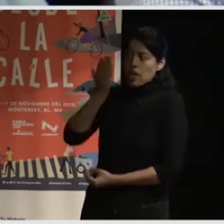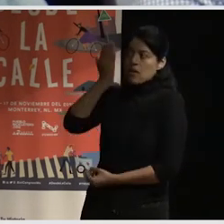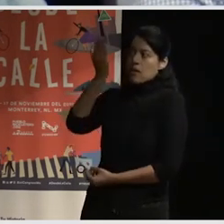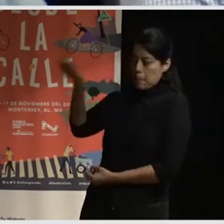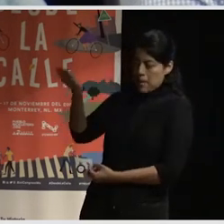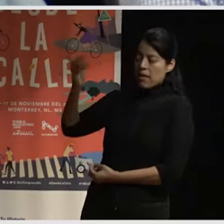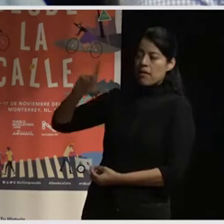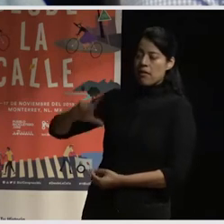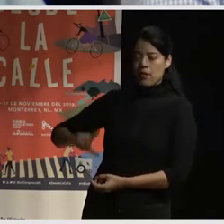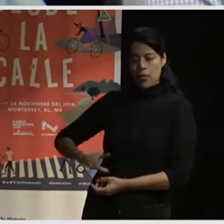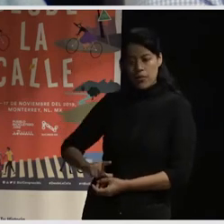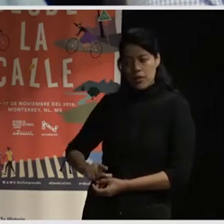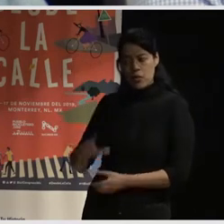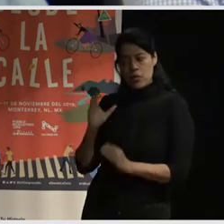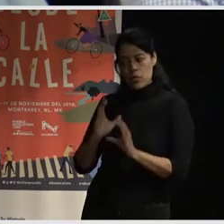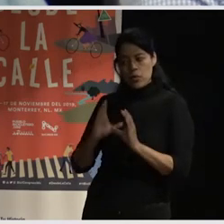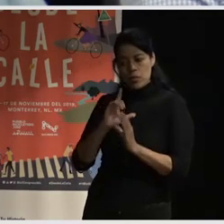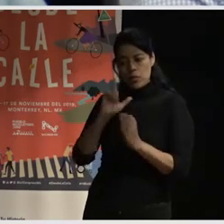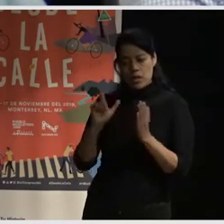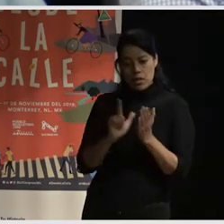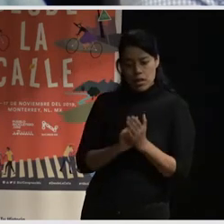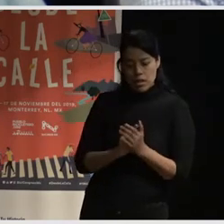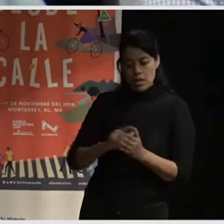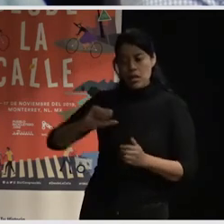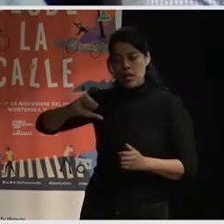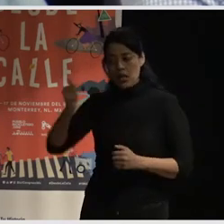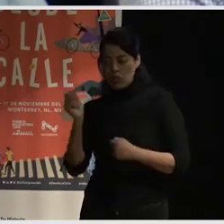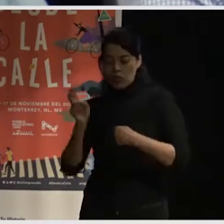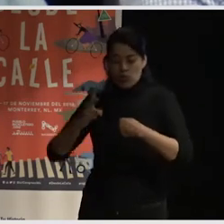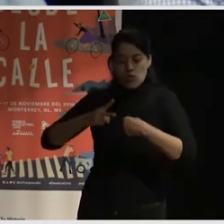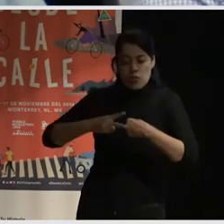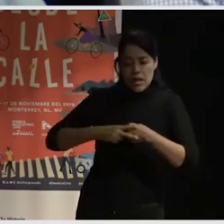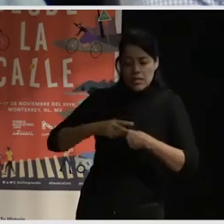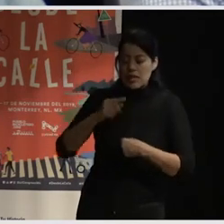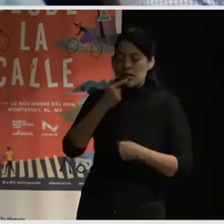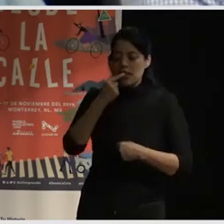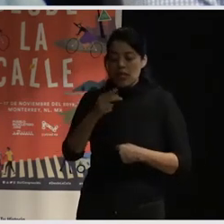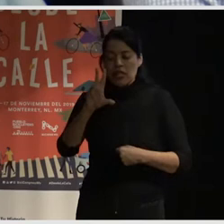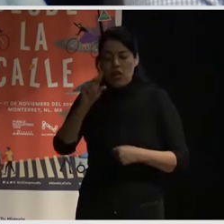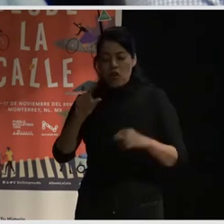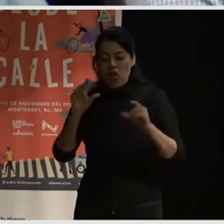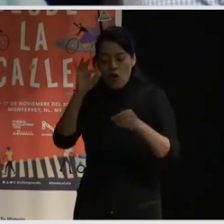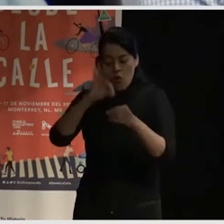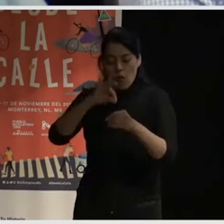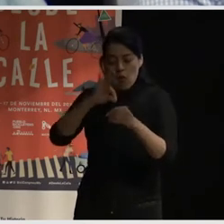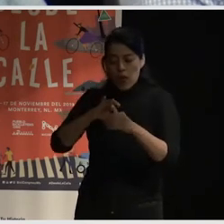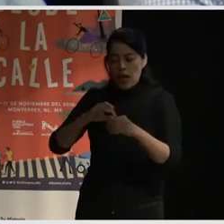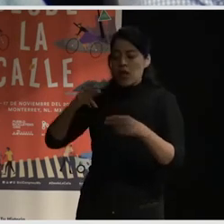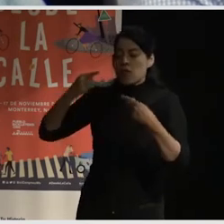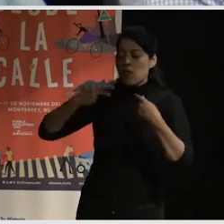también en otros países muy claramente ya se está hablando de no votar por quien no exige perdón como por qué no